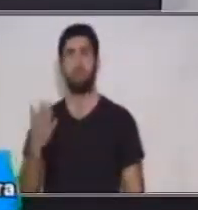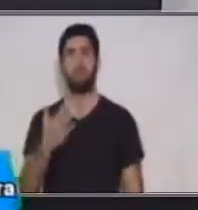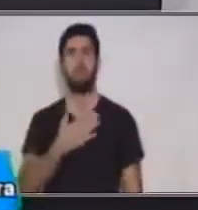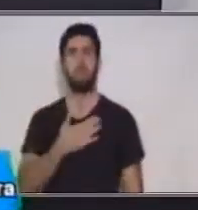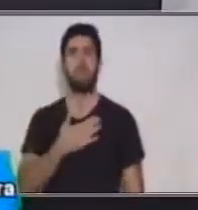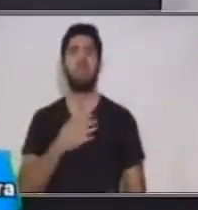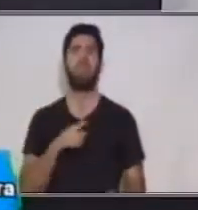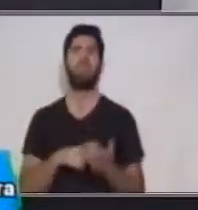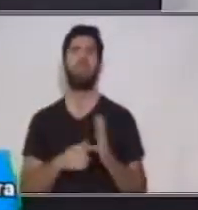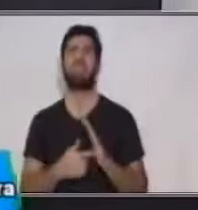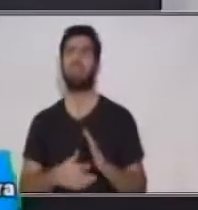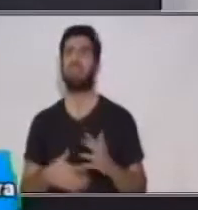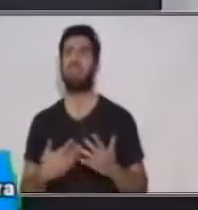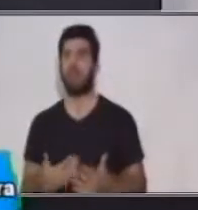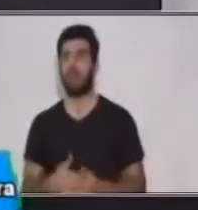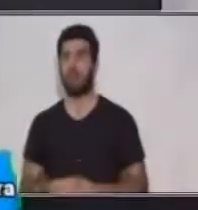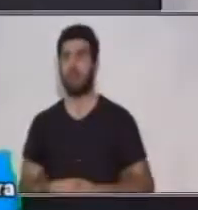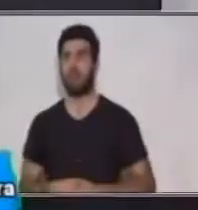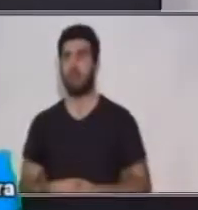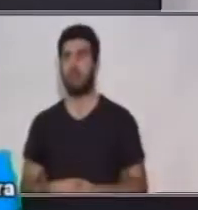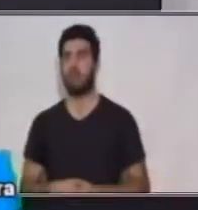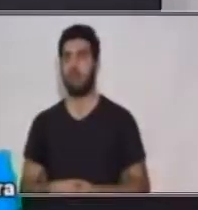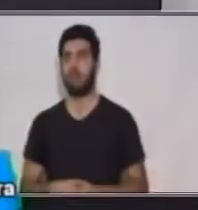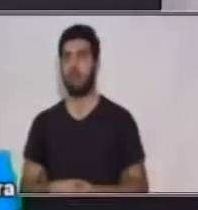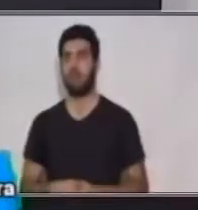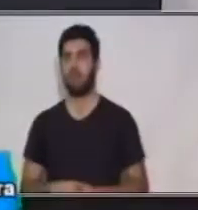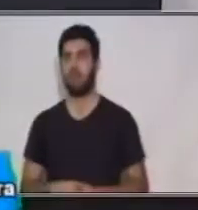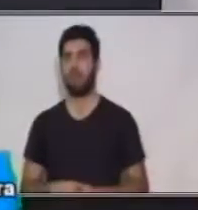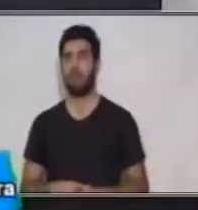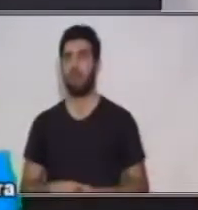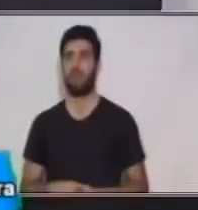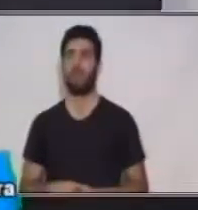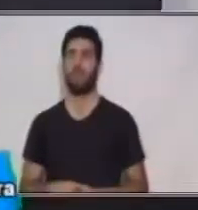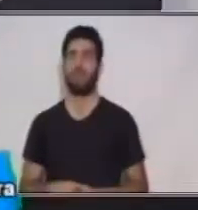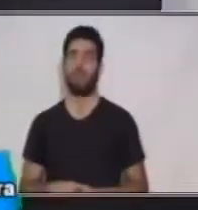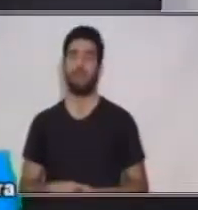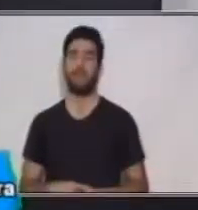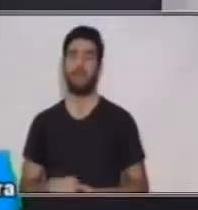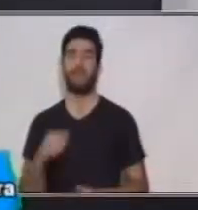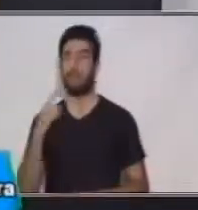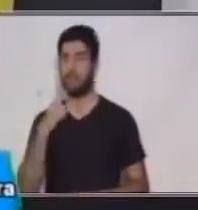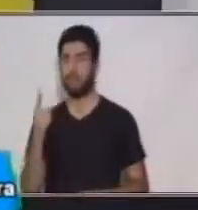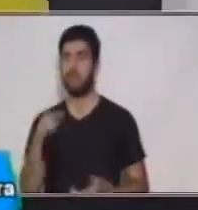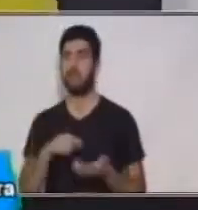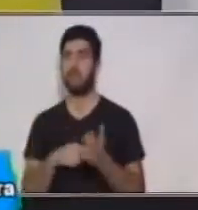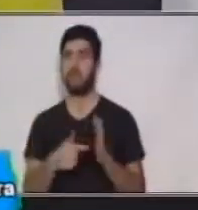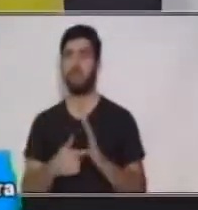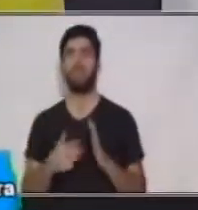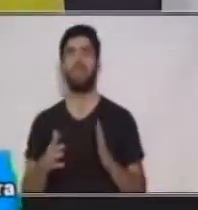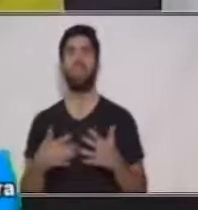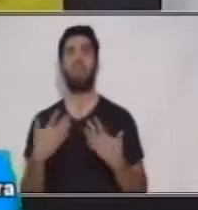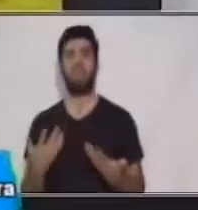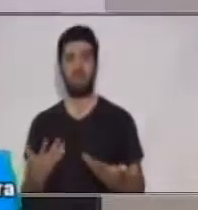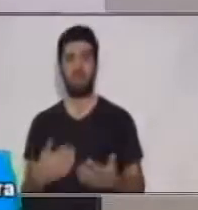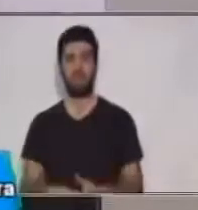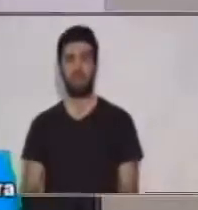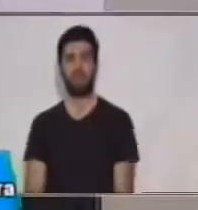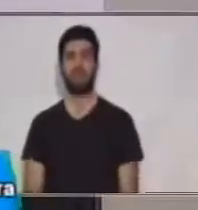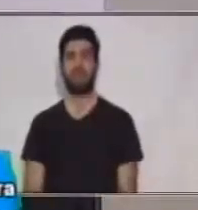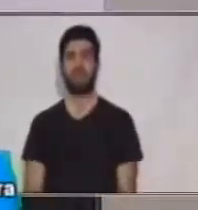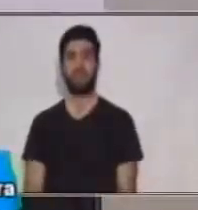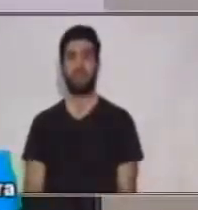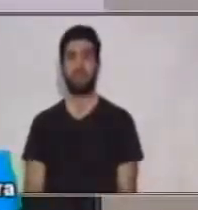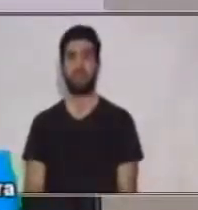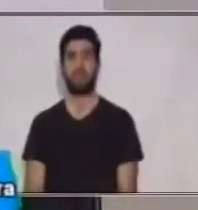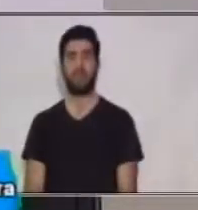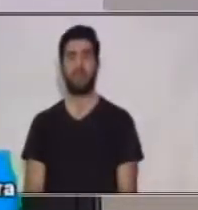Mi hermano no tiene hijos. Mi, bueno, dice que mi significa